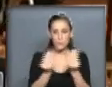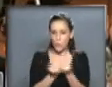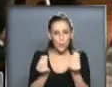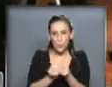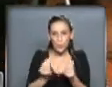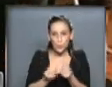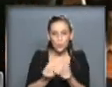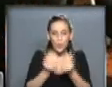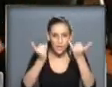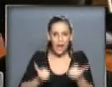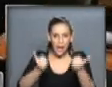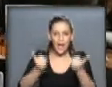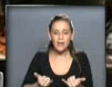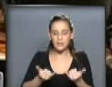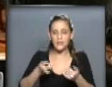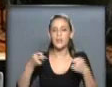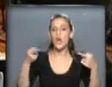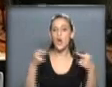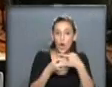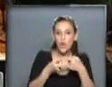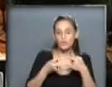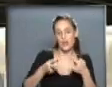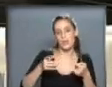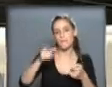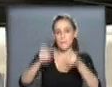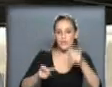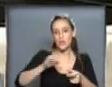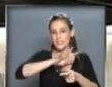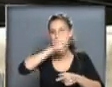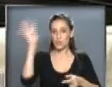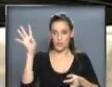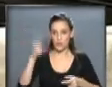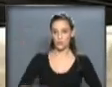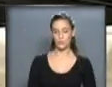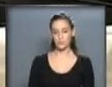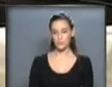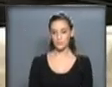ejército cometió el delito de genocidio en contra de los indígenas ixiles.